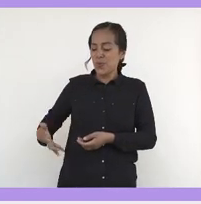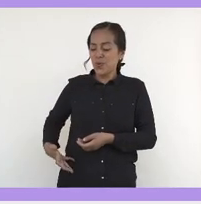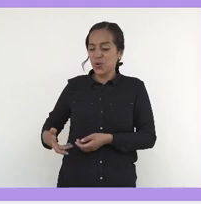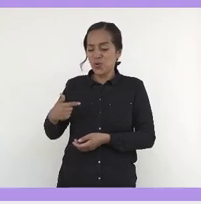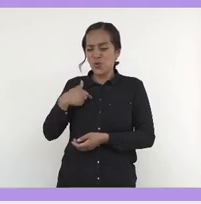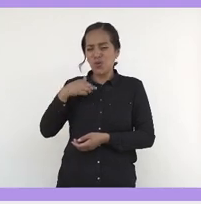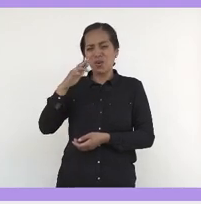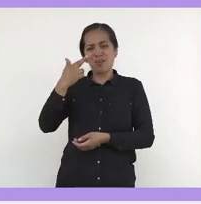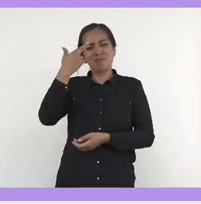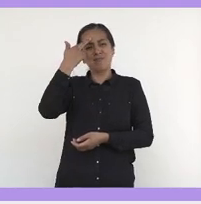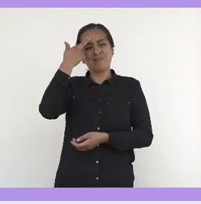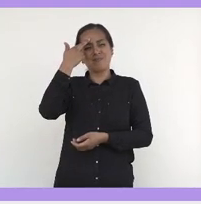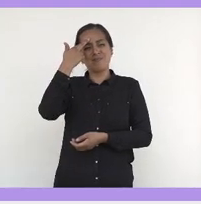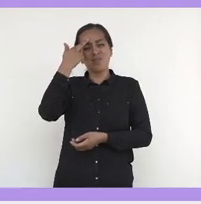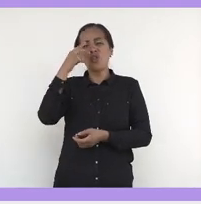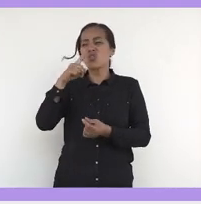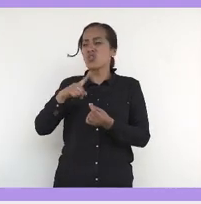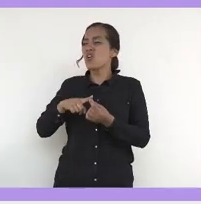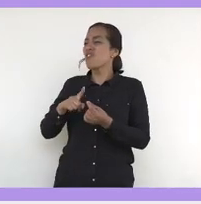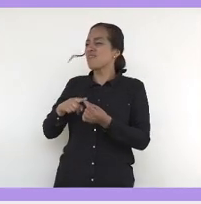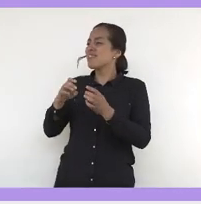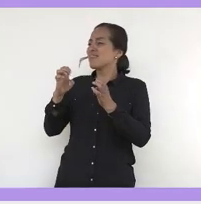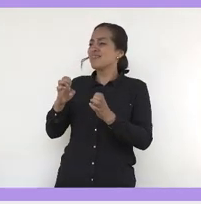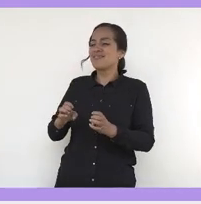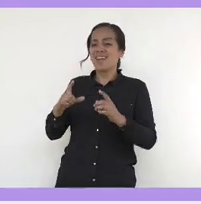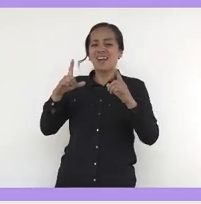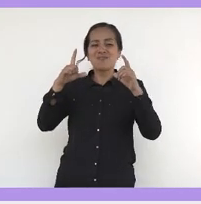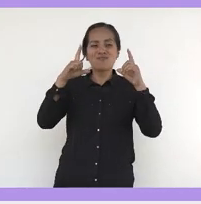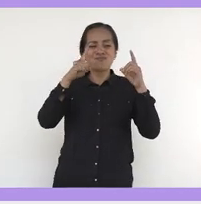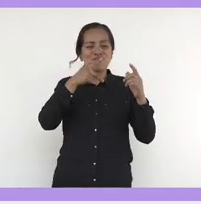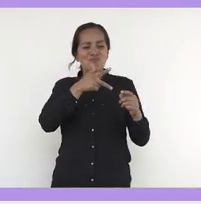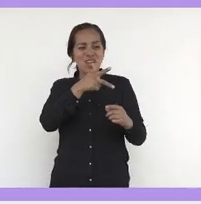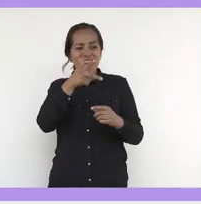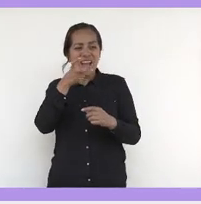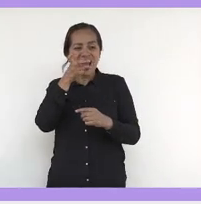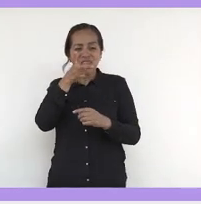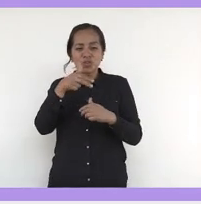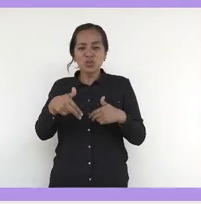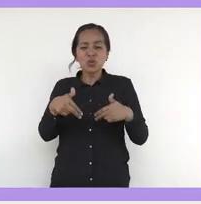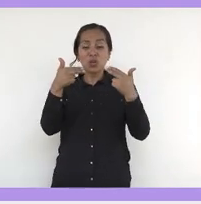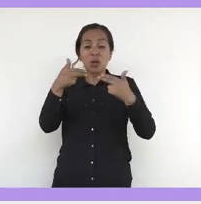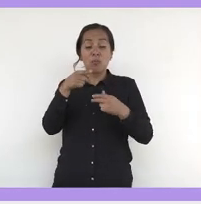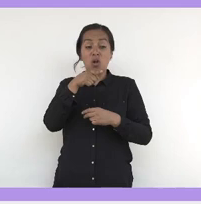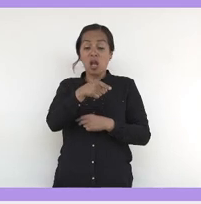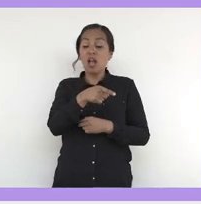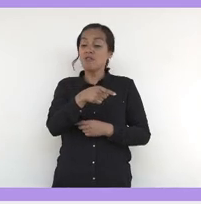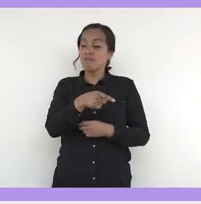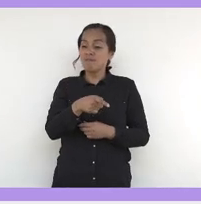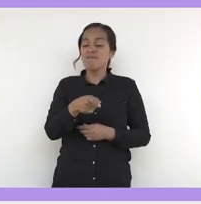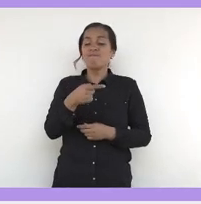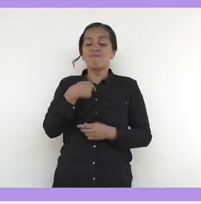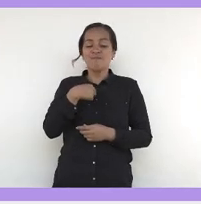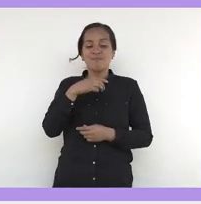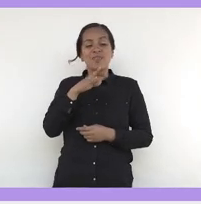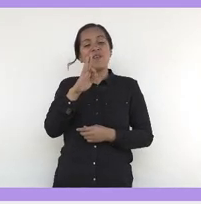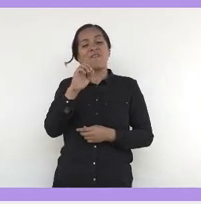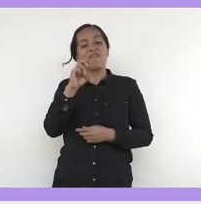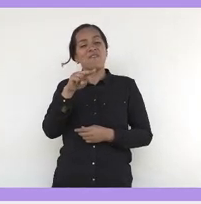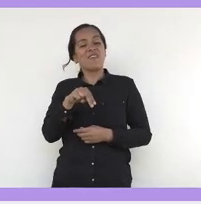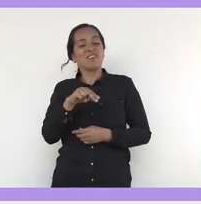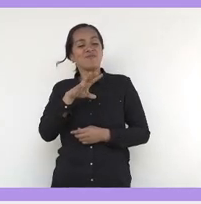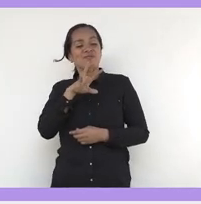Dónde está la cámara porque esto es una broma Y desde ahí él se convirtió en mi fan número